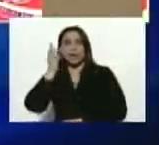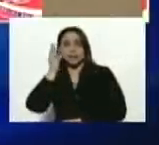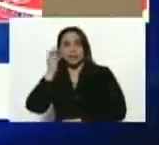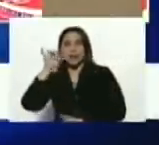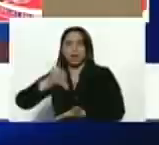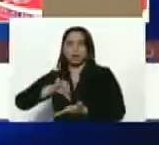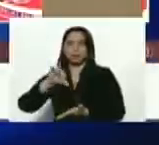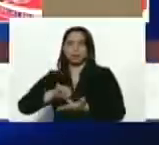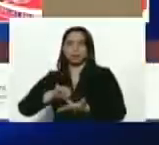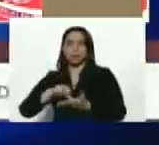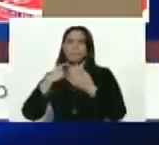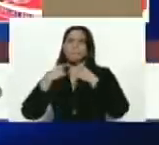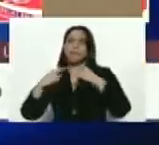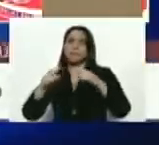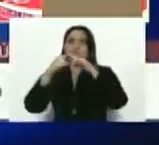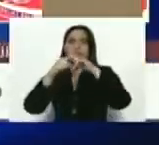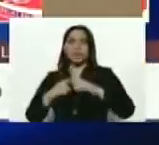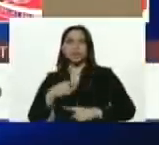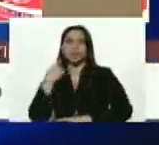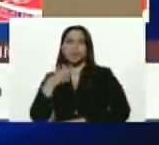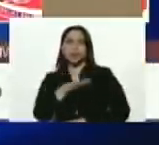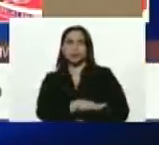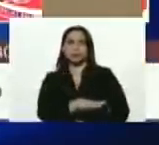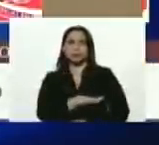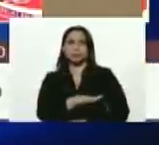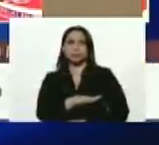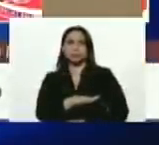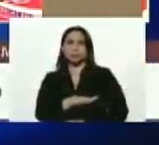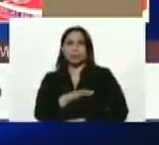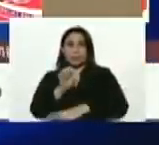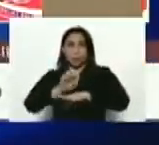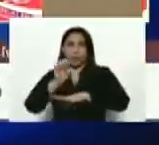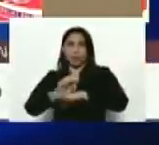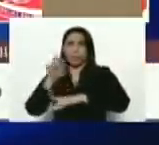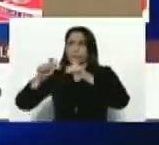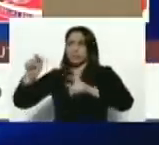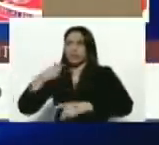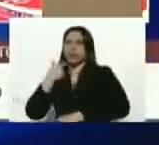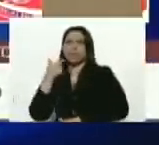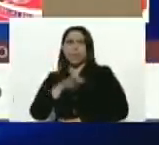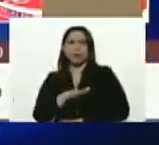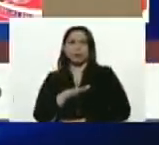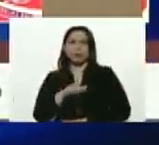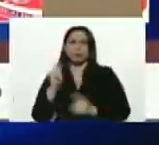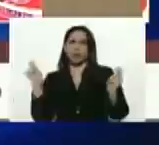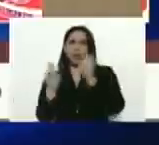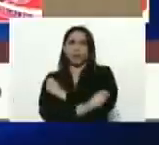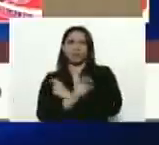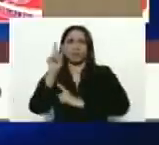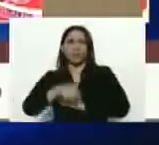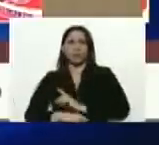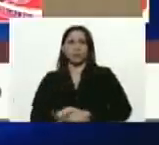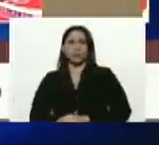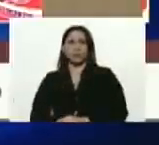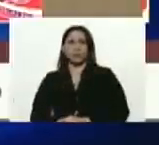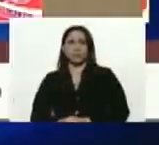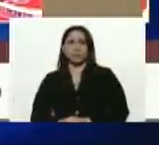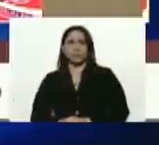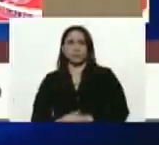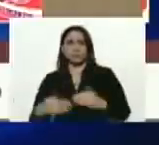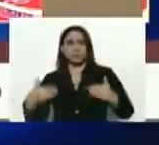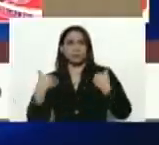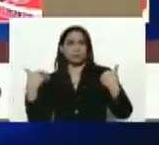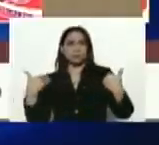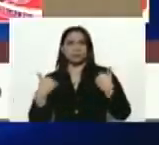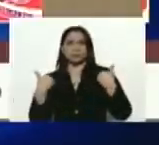que habían perdido el registro de los fallecidos. Las personas que están fallecidas se han convertido, además del